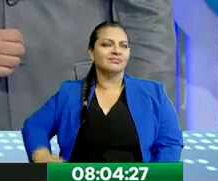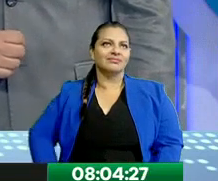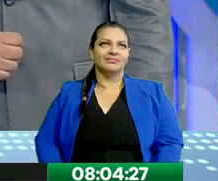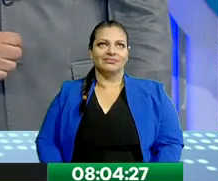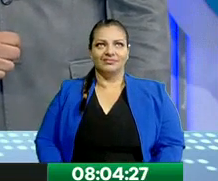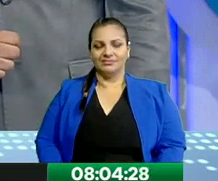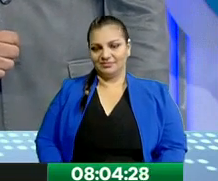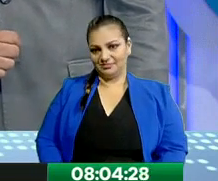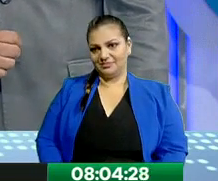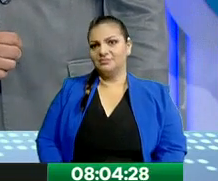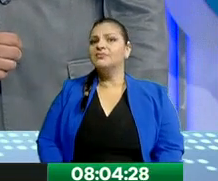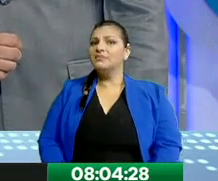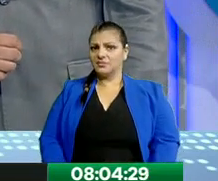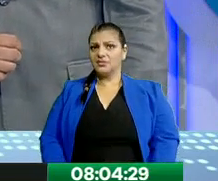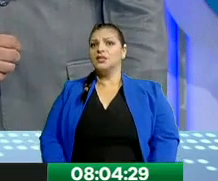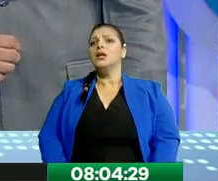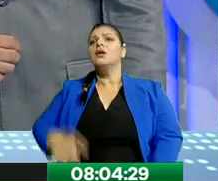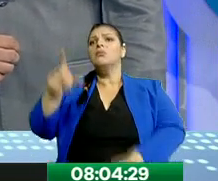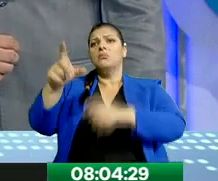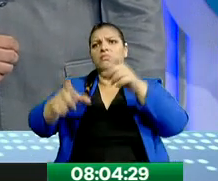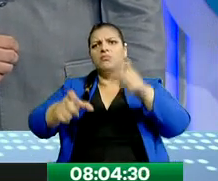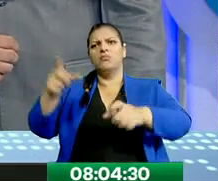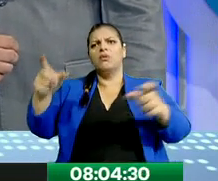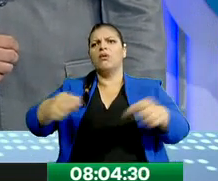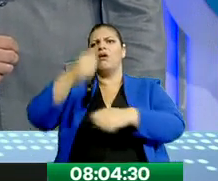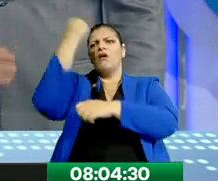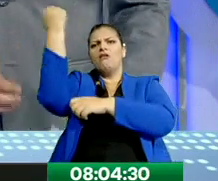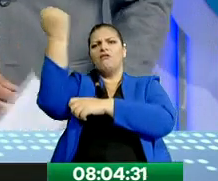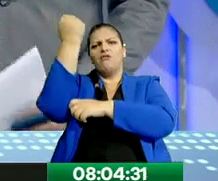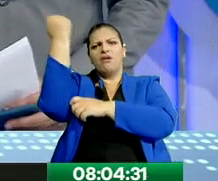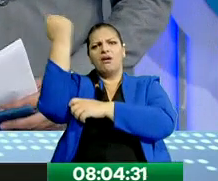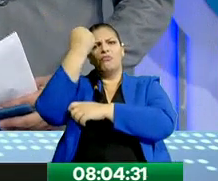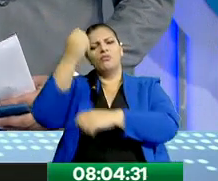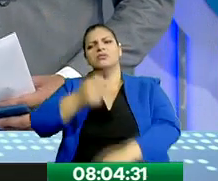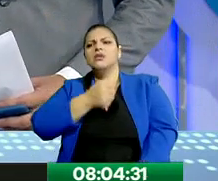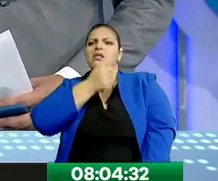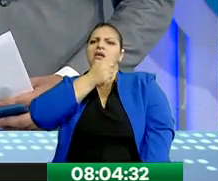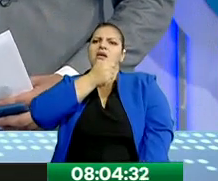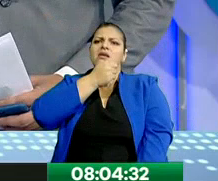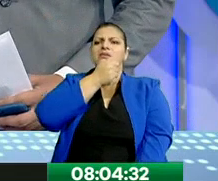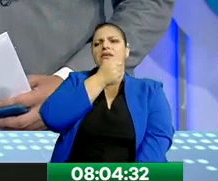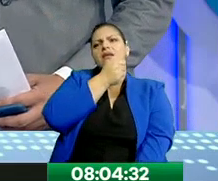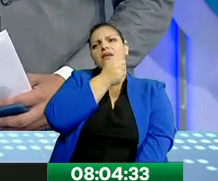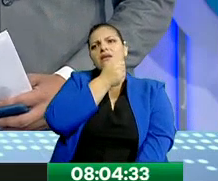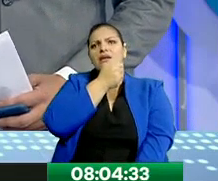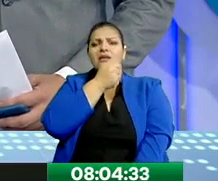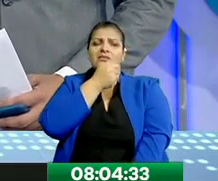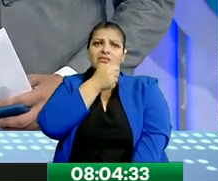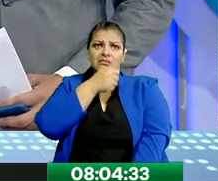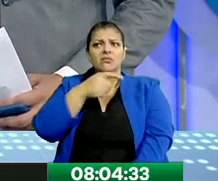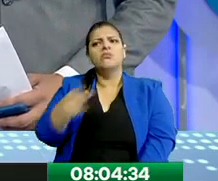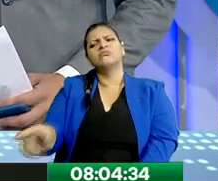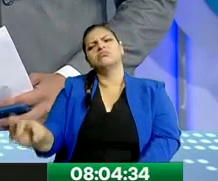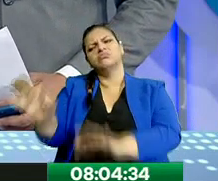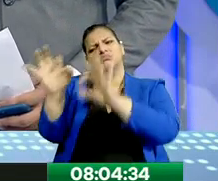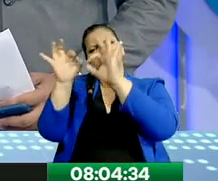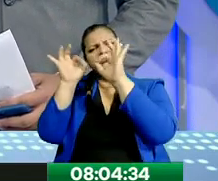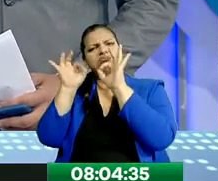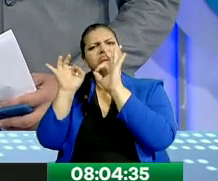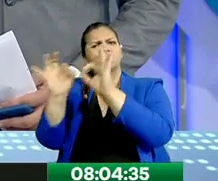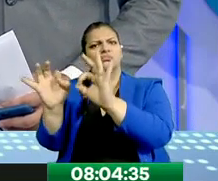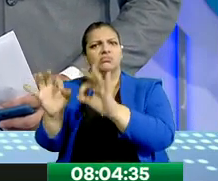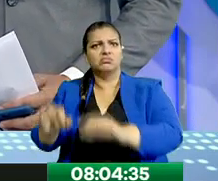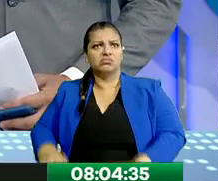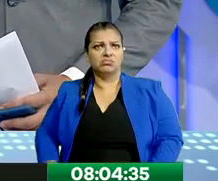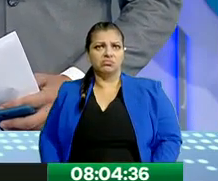que le he mencionado no sería capaz de gastar ni $100, ni 50 por irlos a ver.